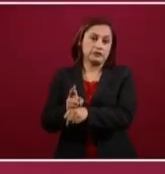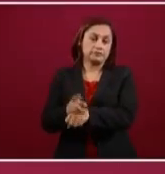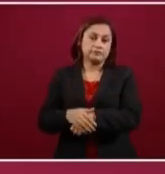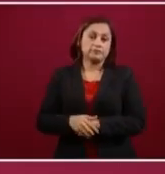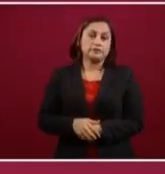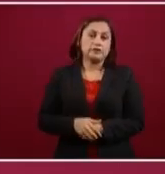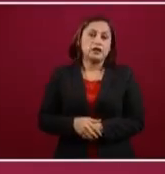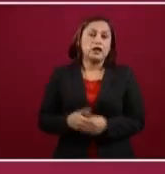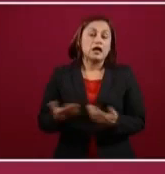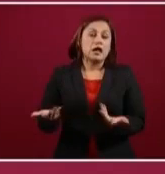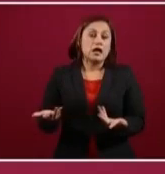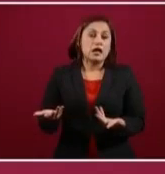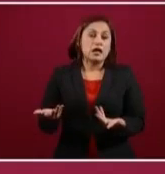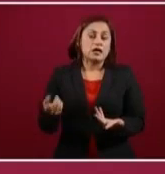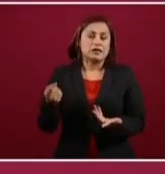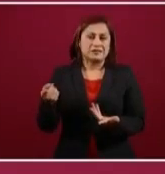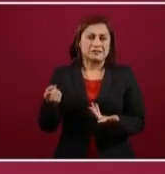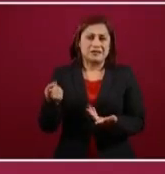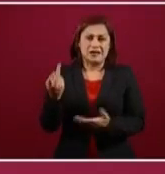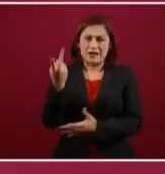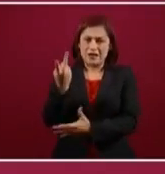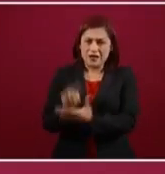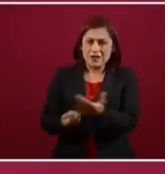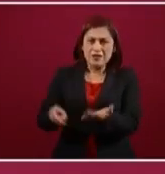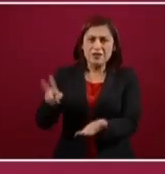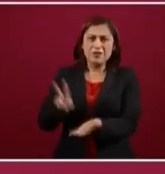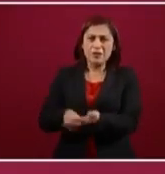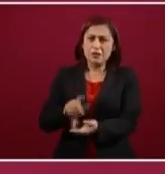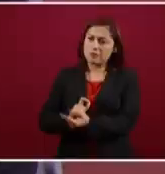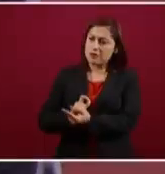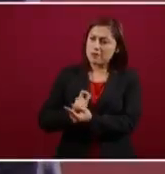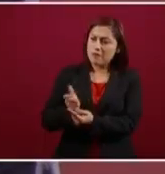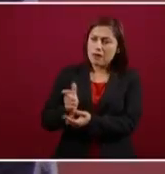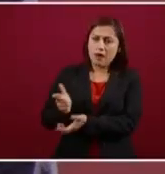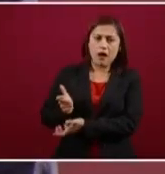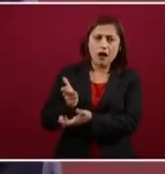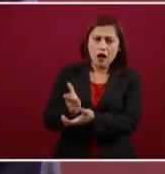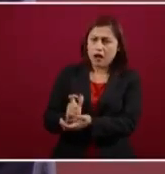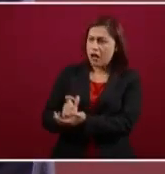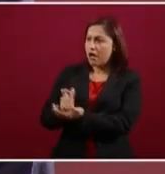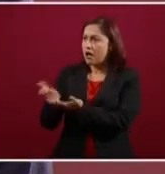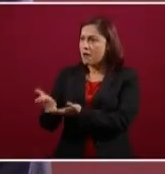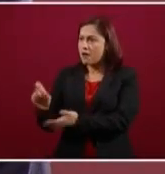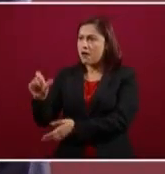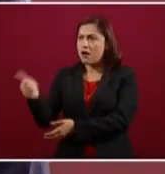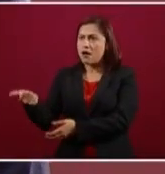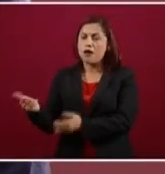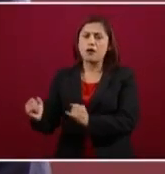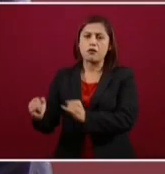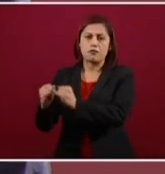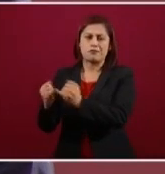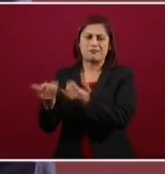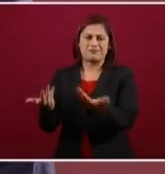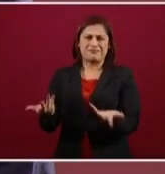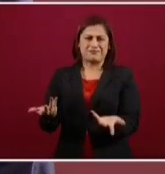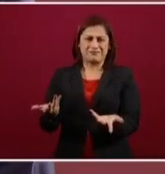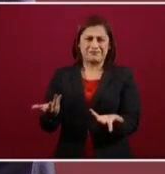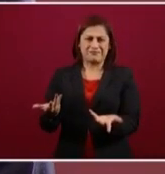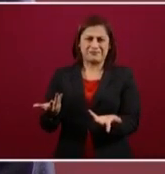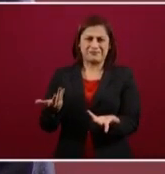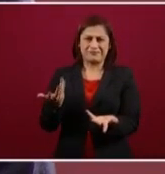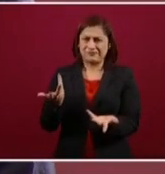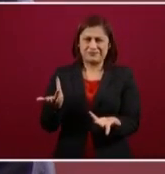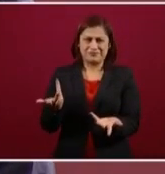Doble gasto, duplicidades. Entonces se está ajustando. No crean que